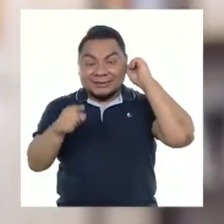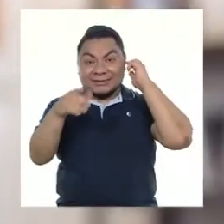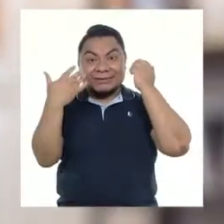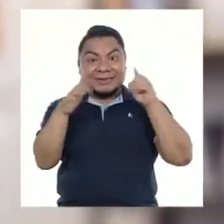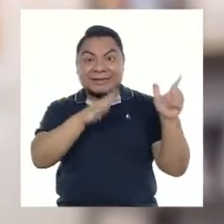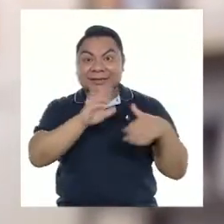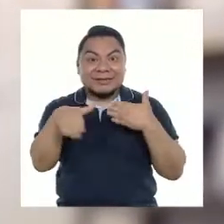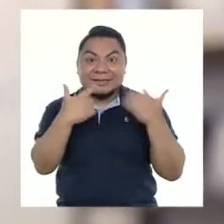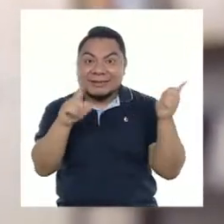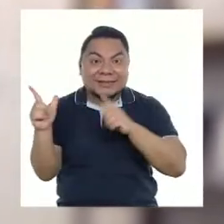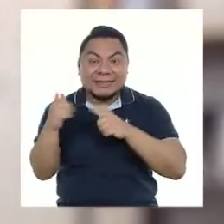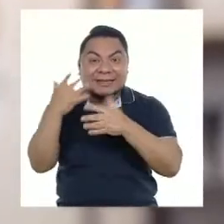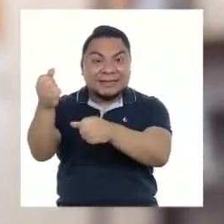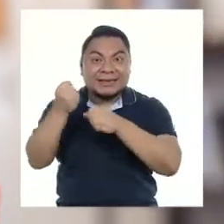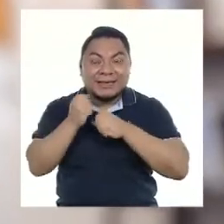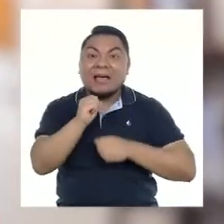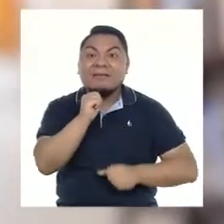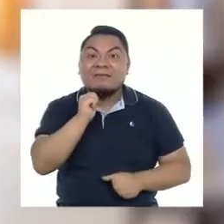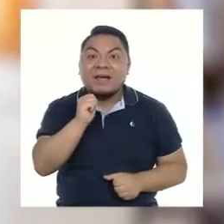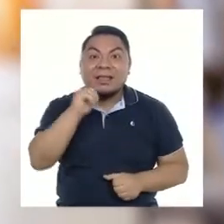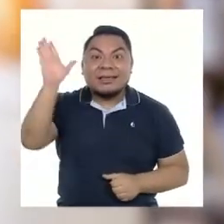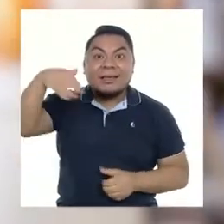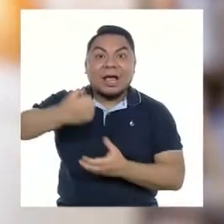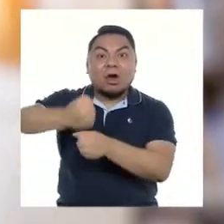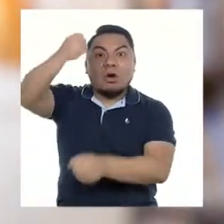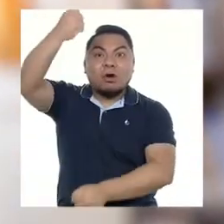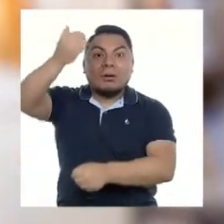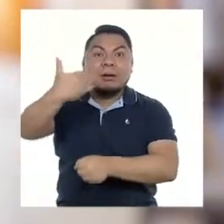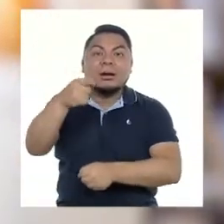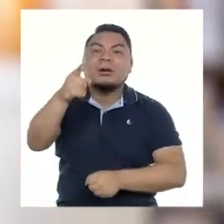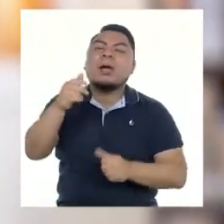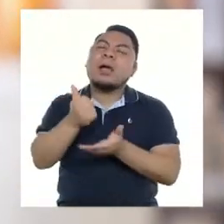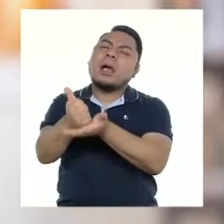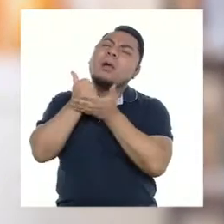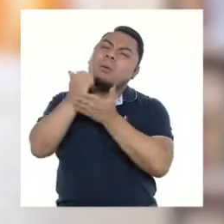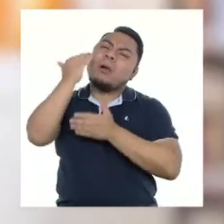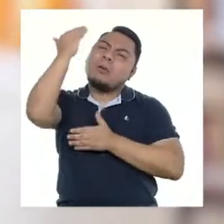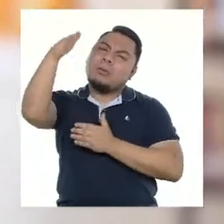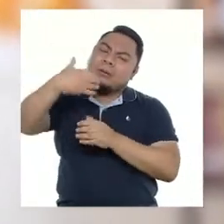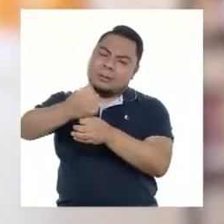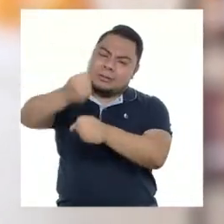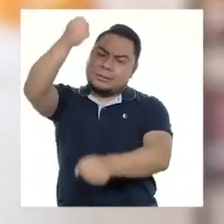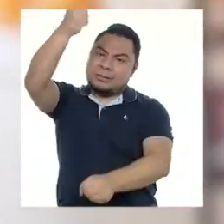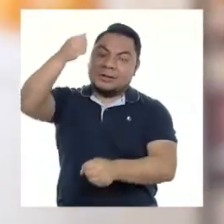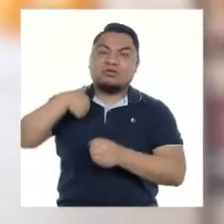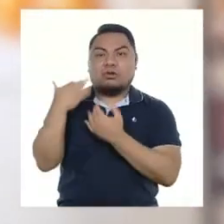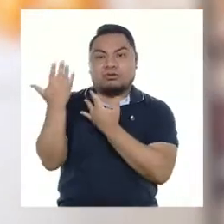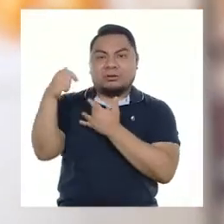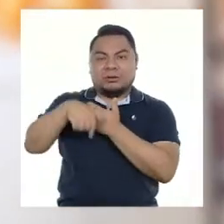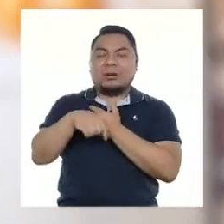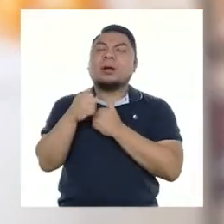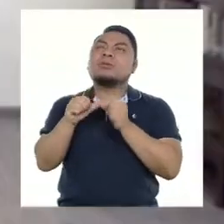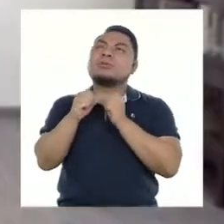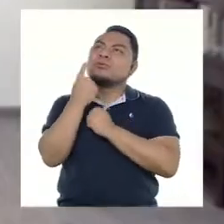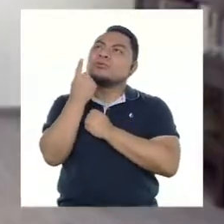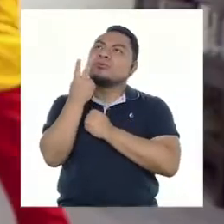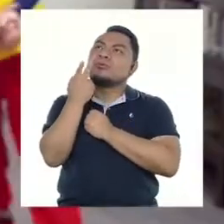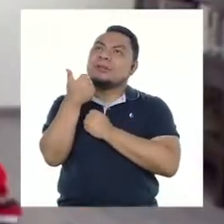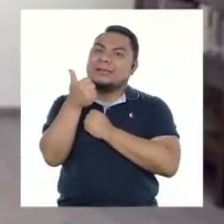todo? ¿Aún no? Ah, no se preocupen, pidan ayuda a un adulto de la casa. Yo los espero aquí y contaré hasta